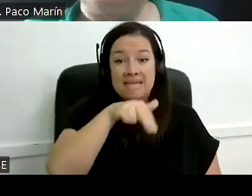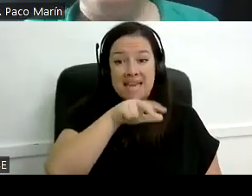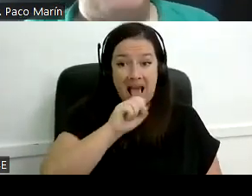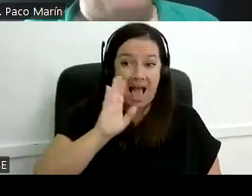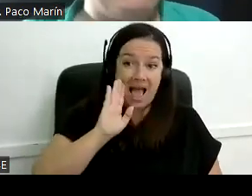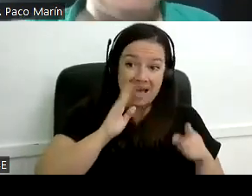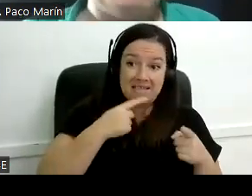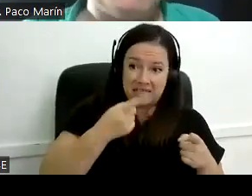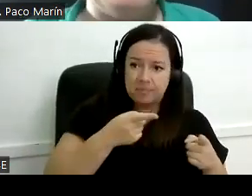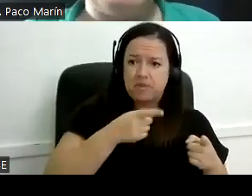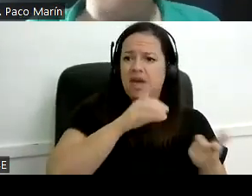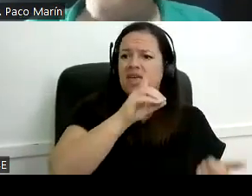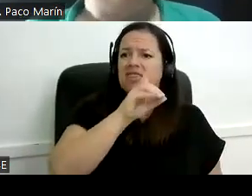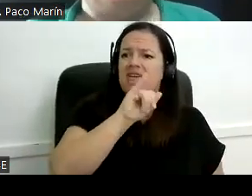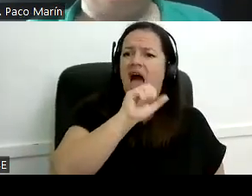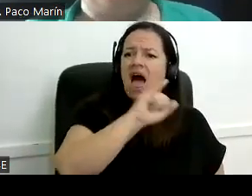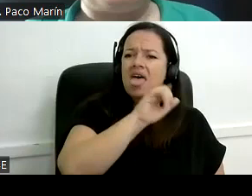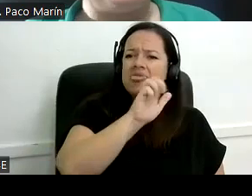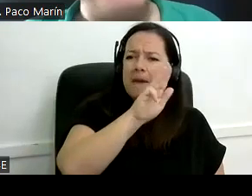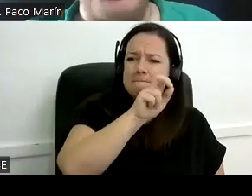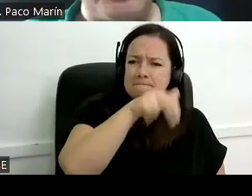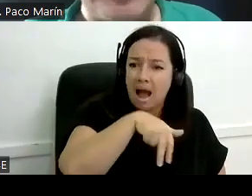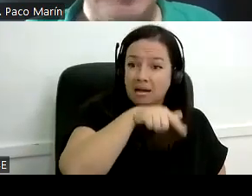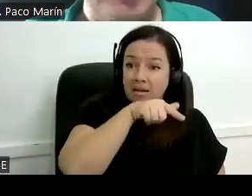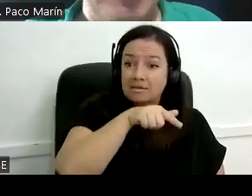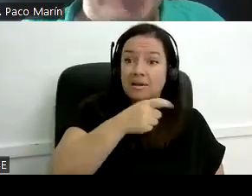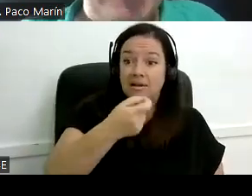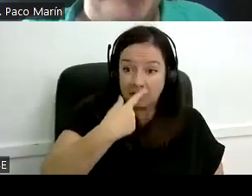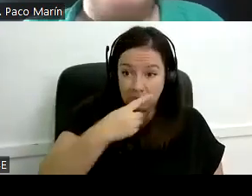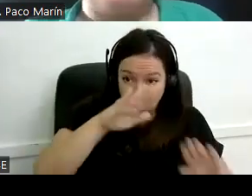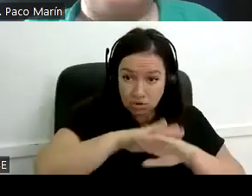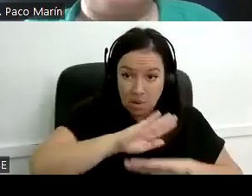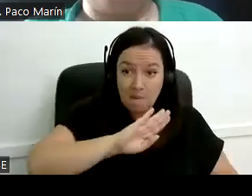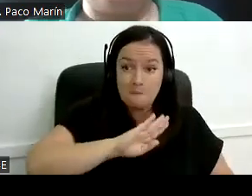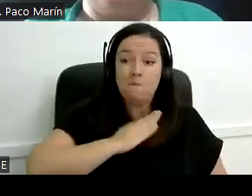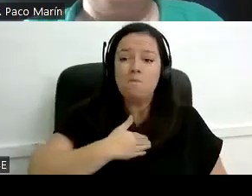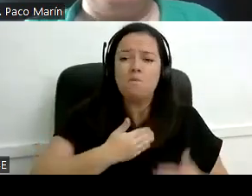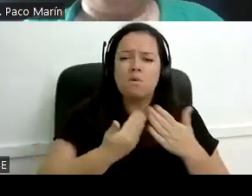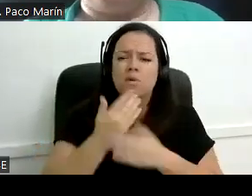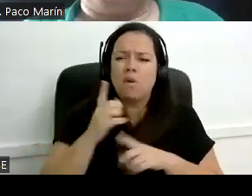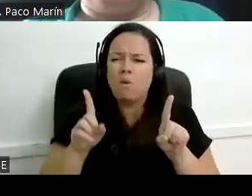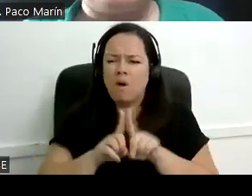comentado, diazepam, lorazepam y demás, al día siguiente lo que vamos a tener es esa resaca, ¿no? Ese